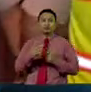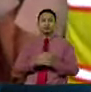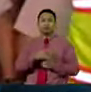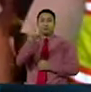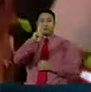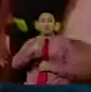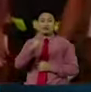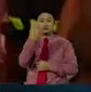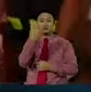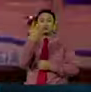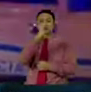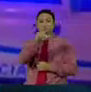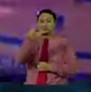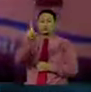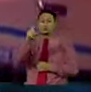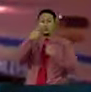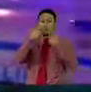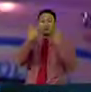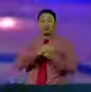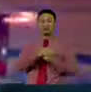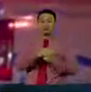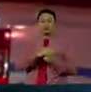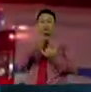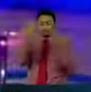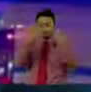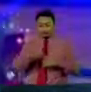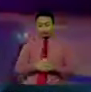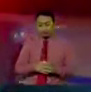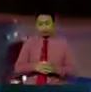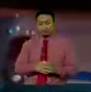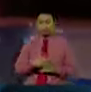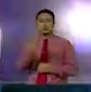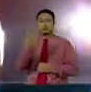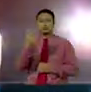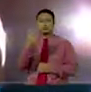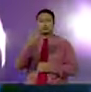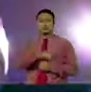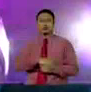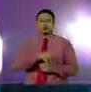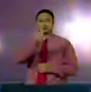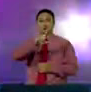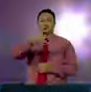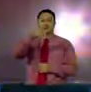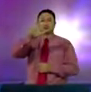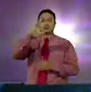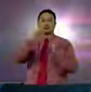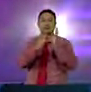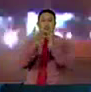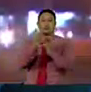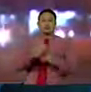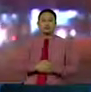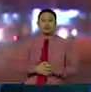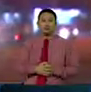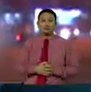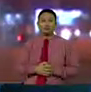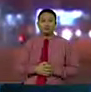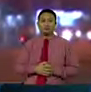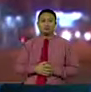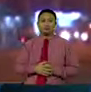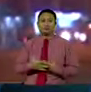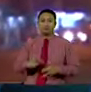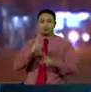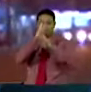del viernes 31 de marzo y finaliza a las 12 del día del lunes 3 de abril. Dando cumplimiento a